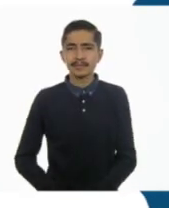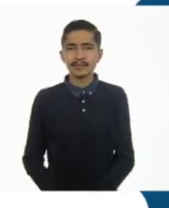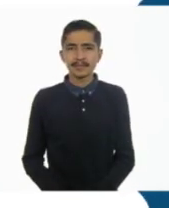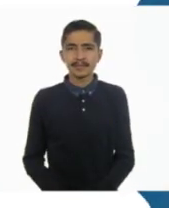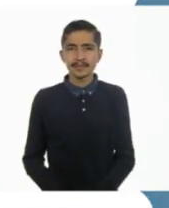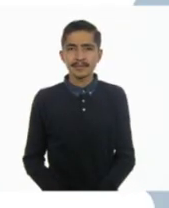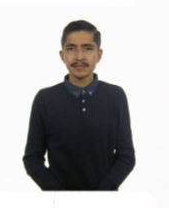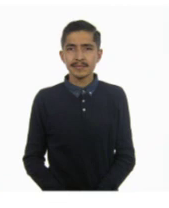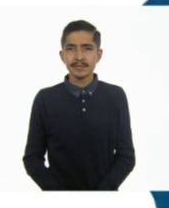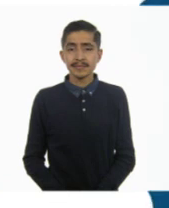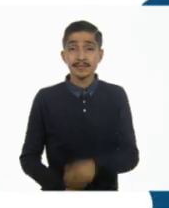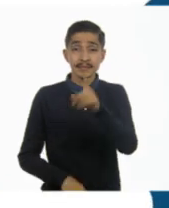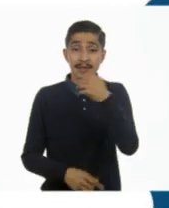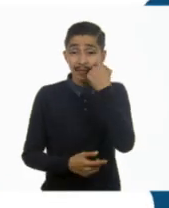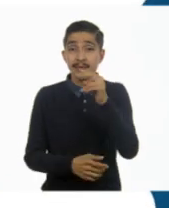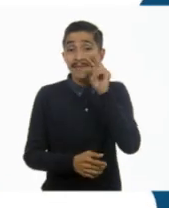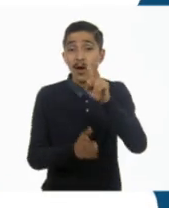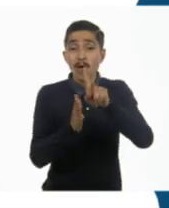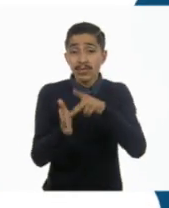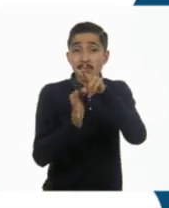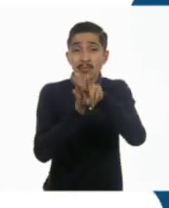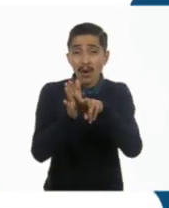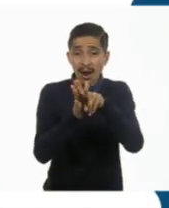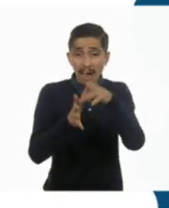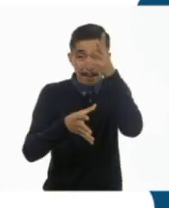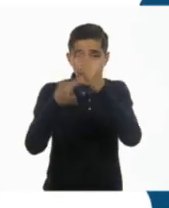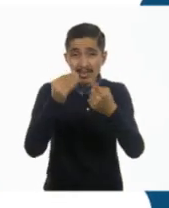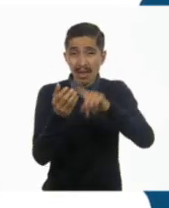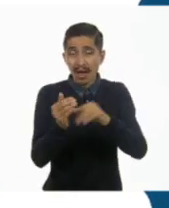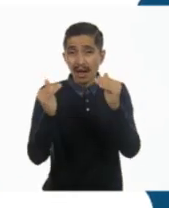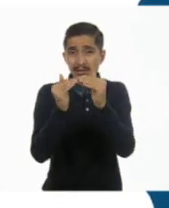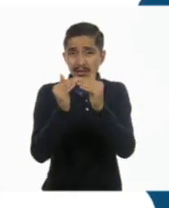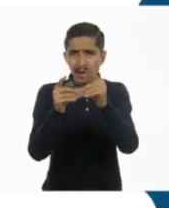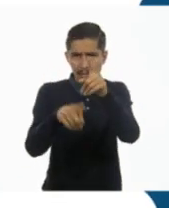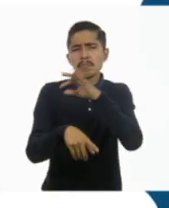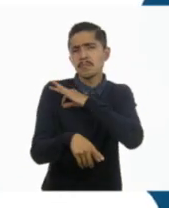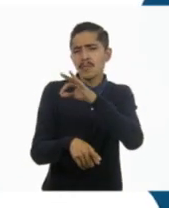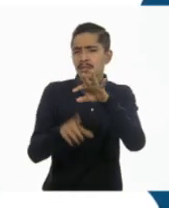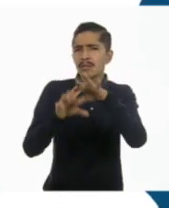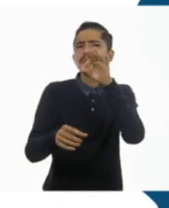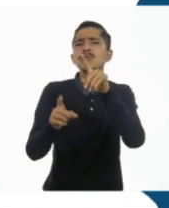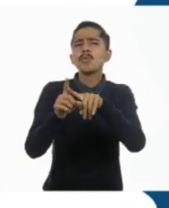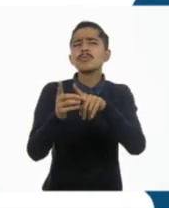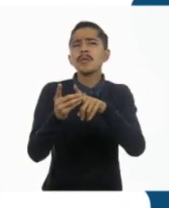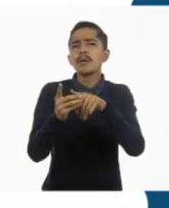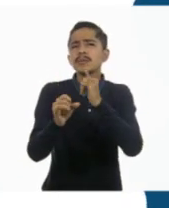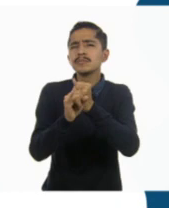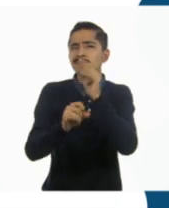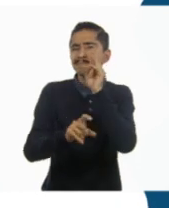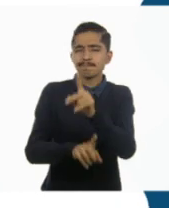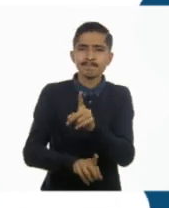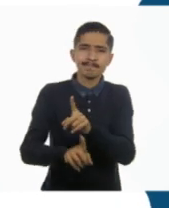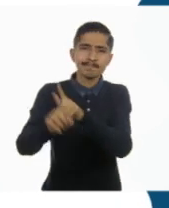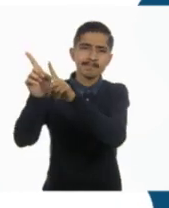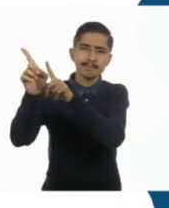conalitech.cep.gov.mx. Si quieres volver a ver los programas de Aprende en Casa, los puedes encontrar en la siguiente liga: